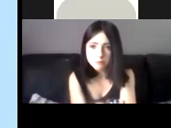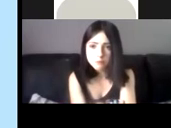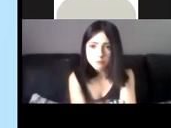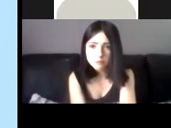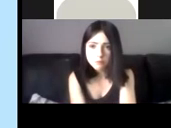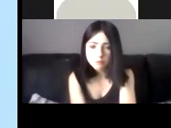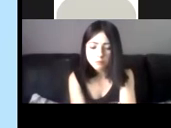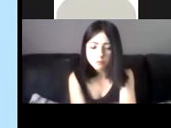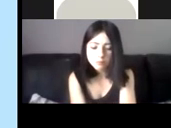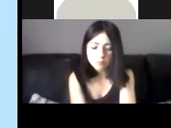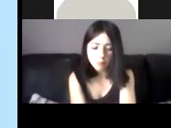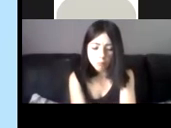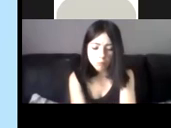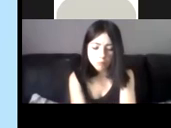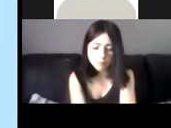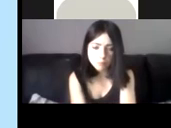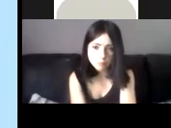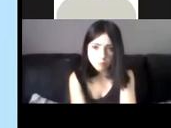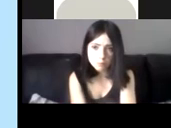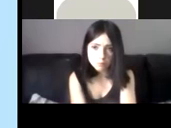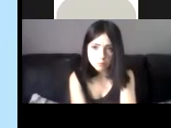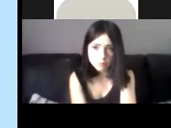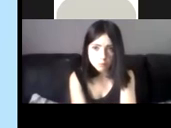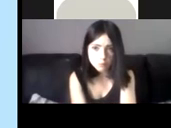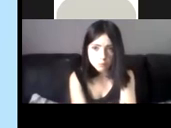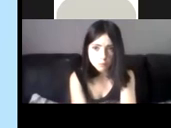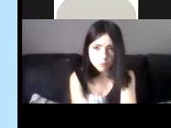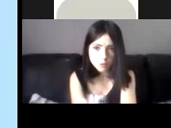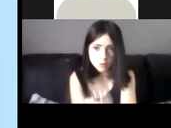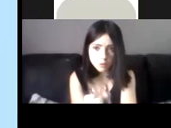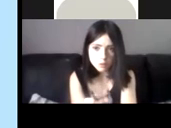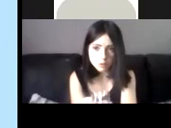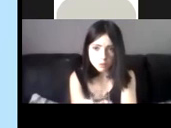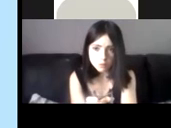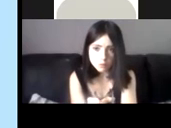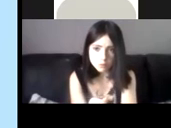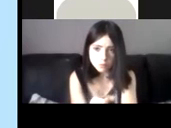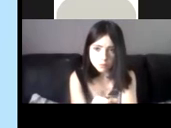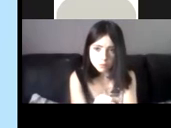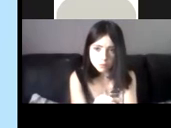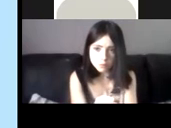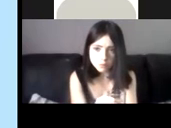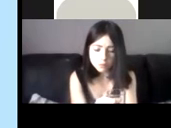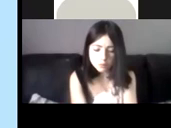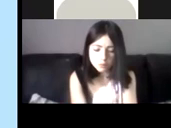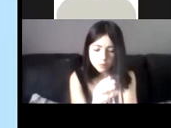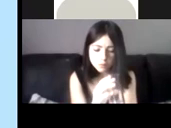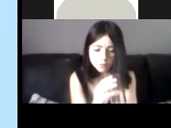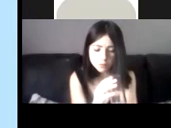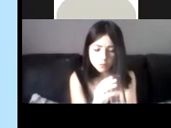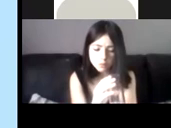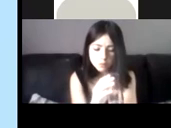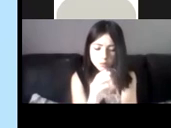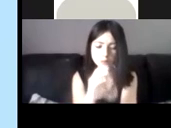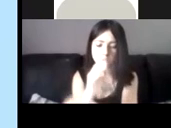información. Y eso ha sucedido en el tecnológico, ya, donde la información, para que sea,